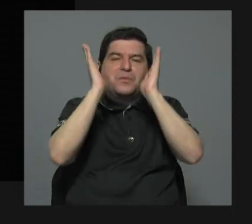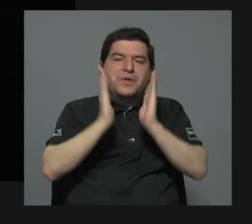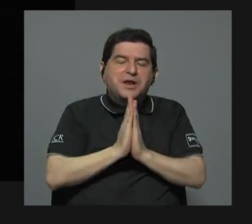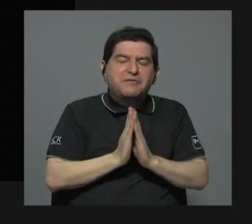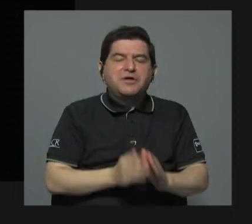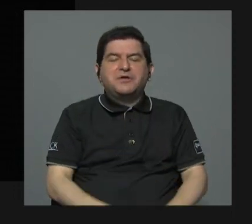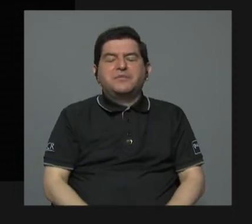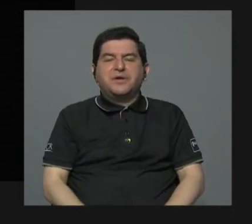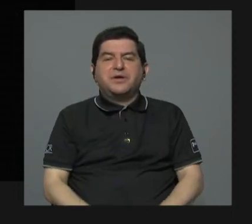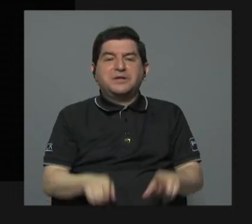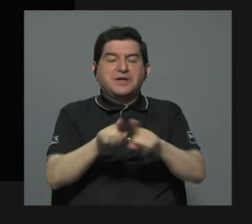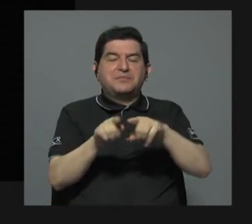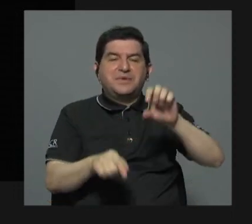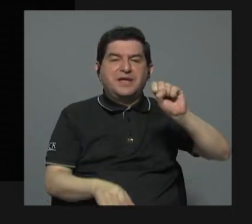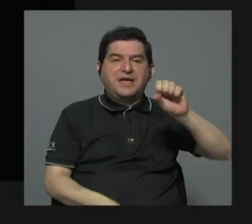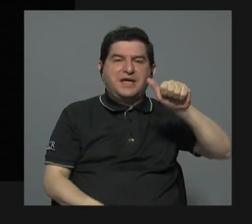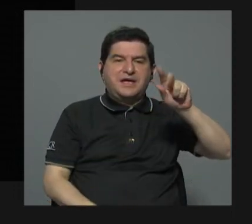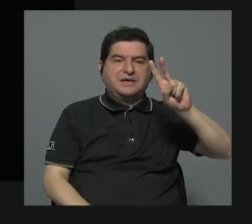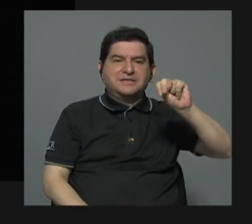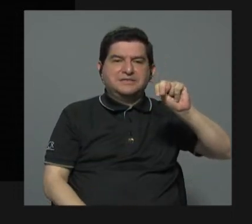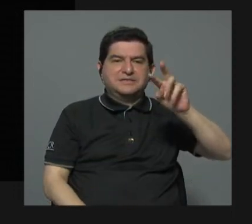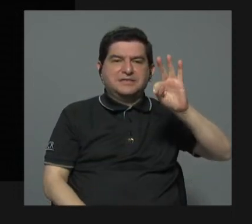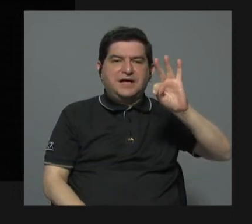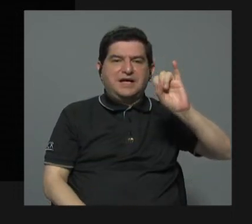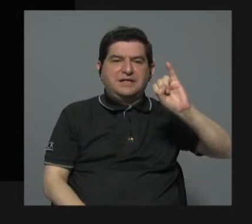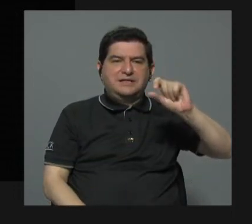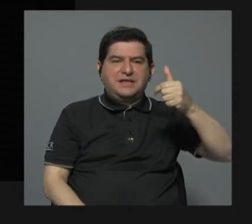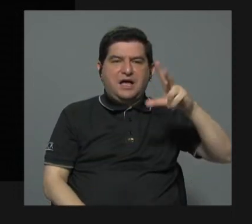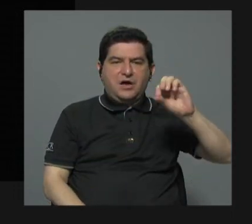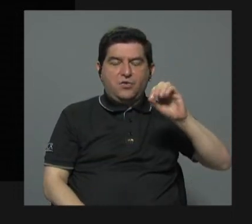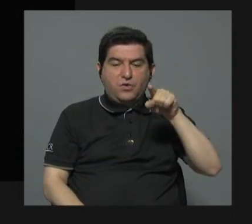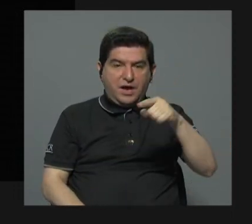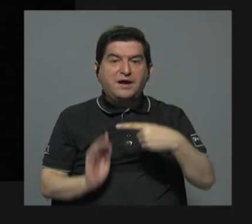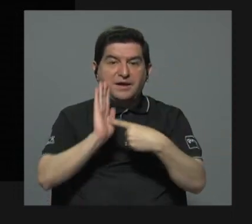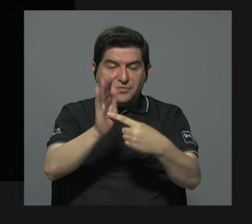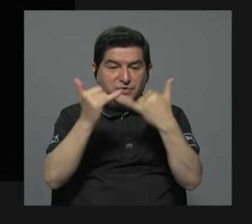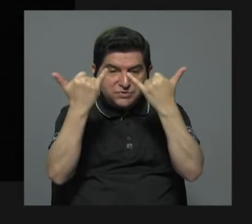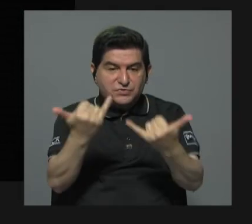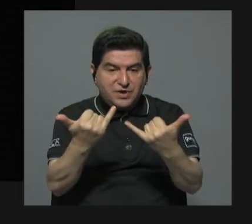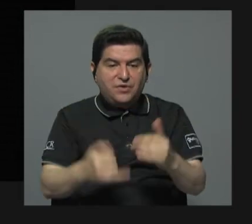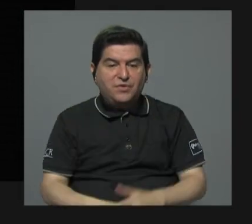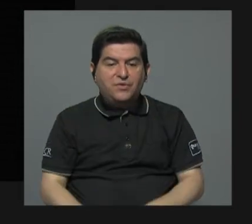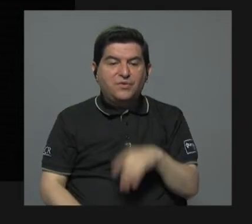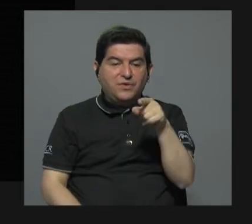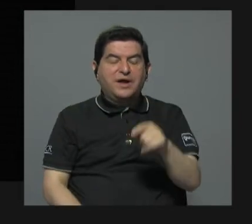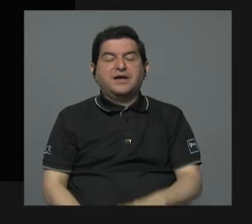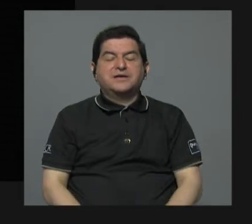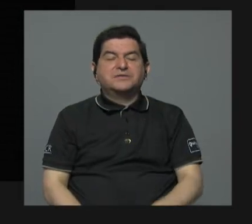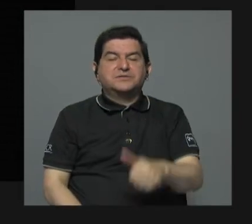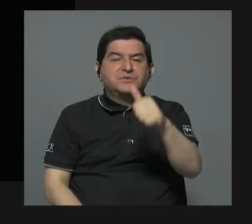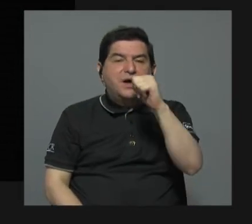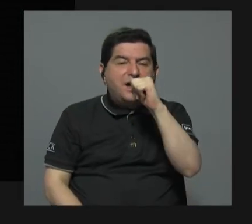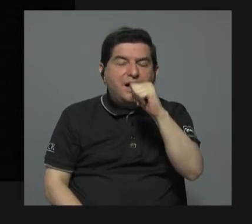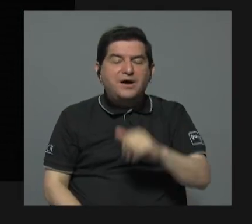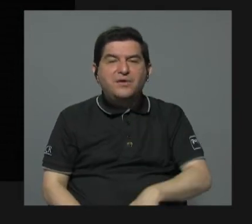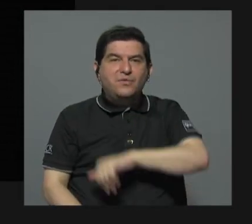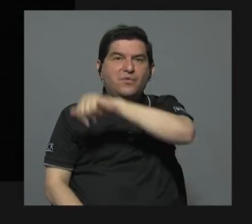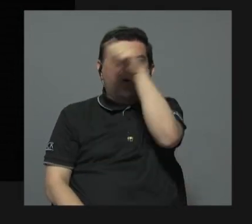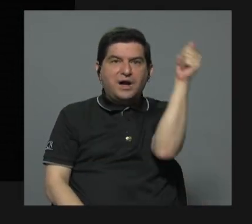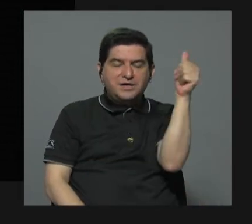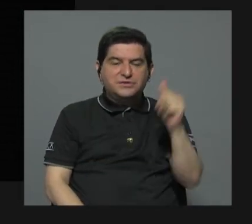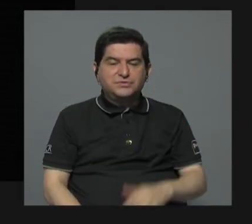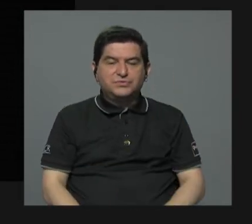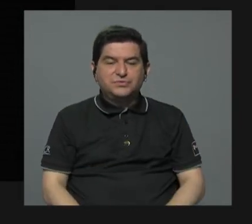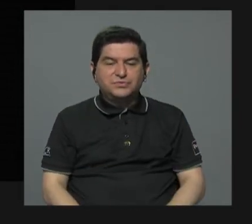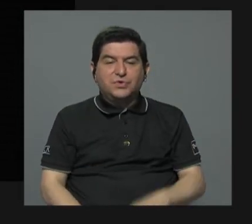esa guerra viene expresada por esta convención pictográfica que estoy marcando con el cursor, que es una corriente de agua azul terminada en